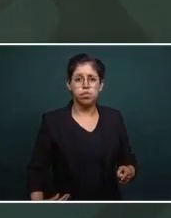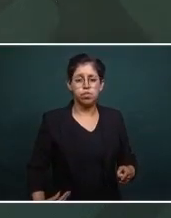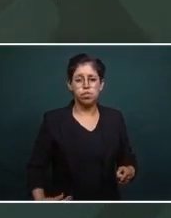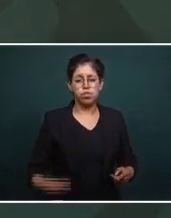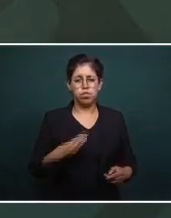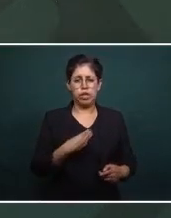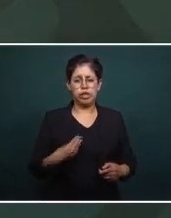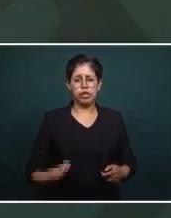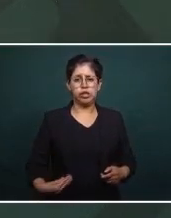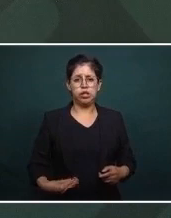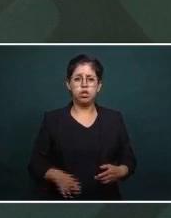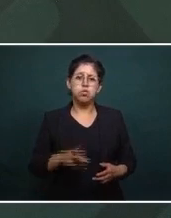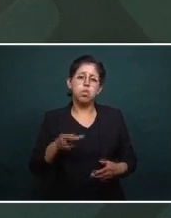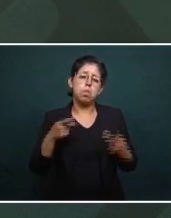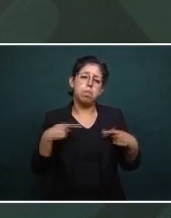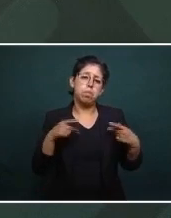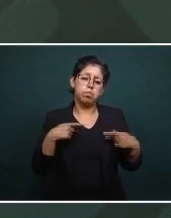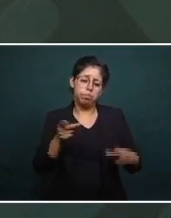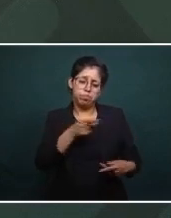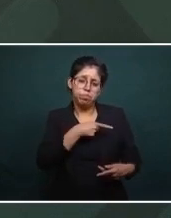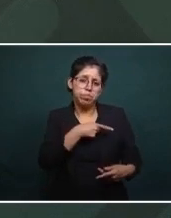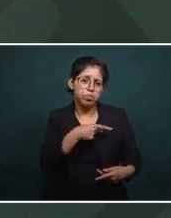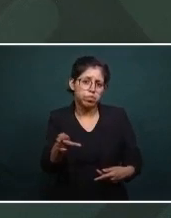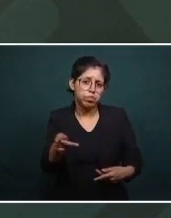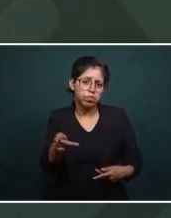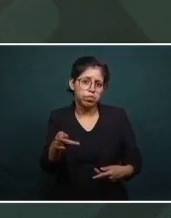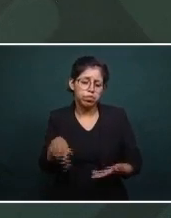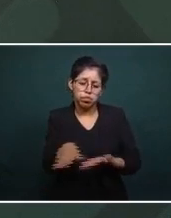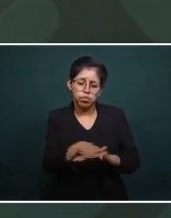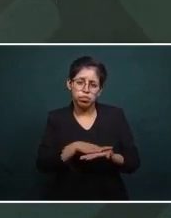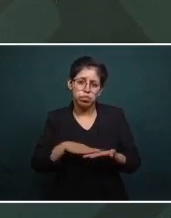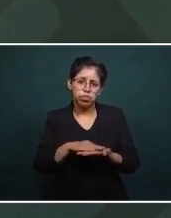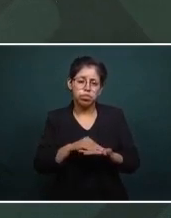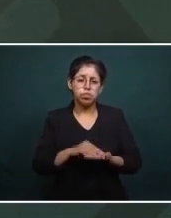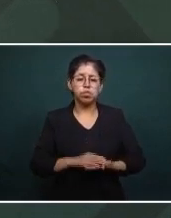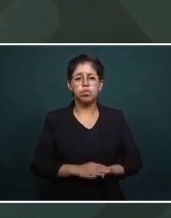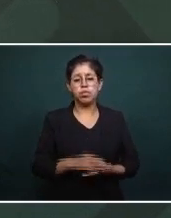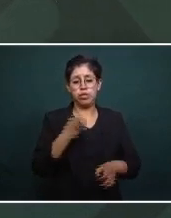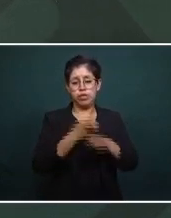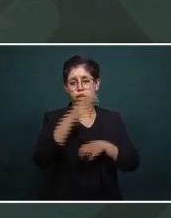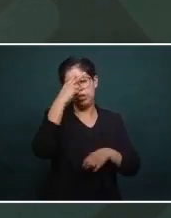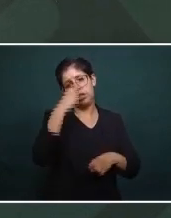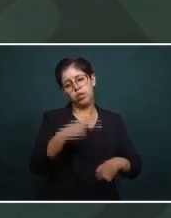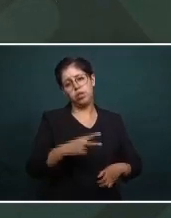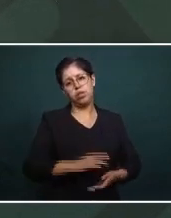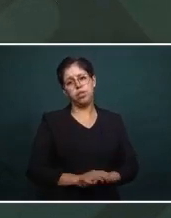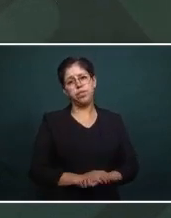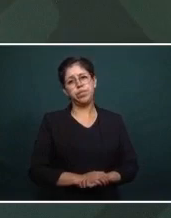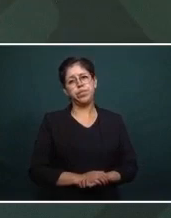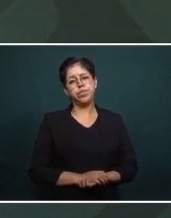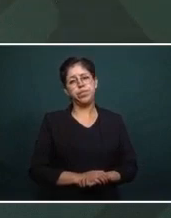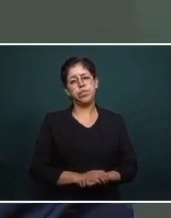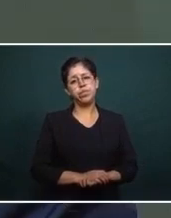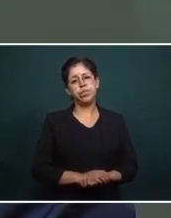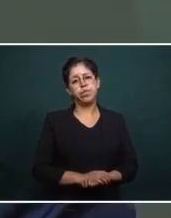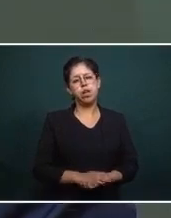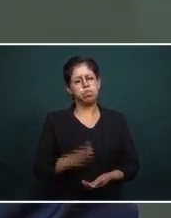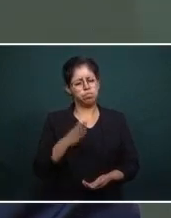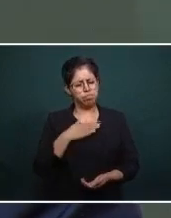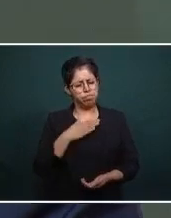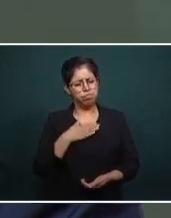población marginada, pobre, en el Estado de México. Entonces, hay muy